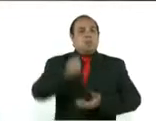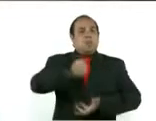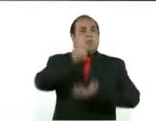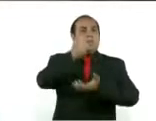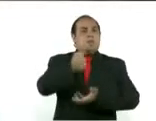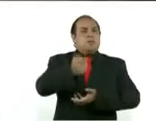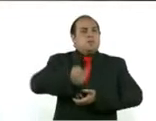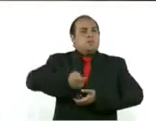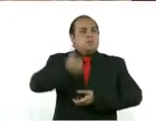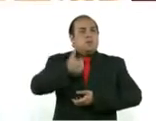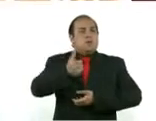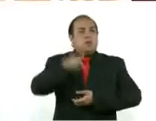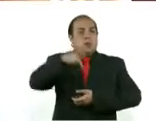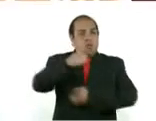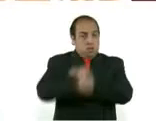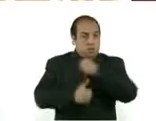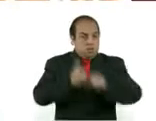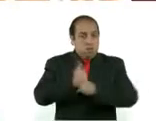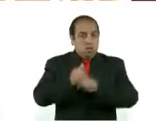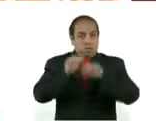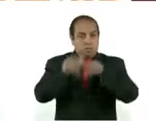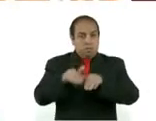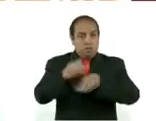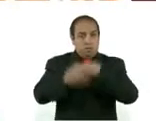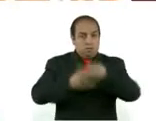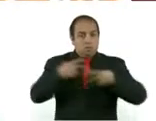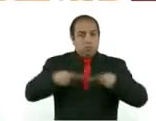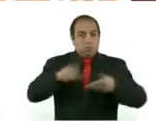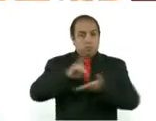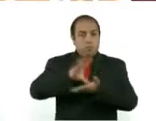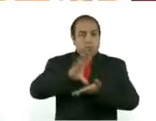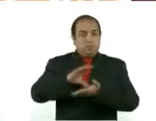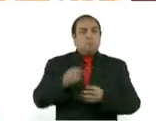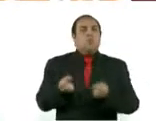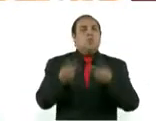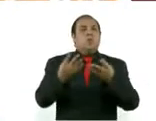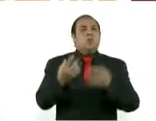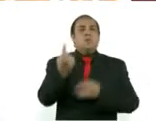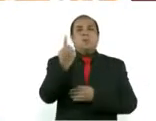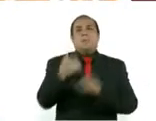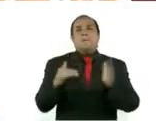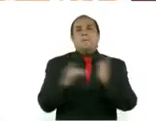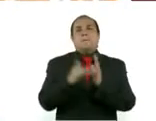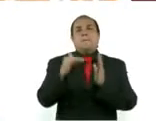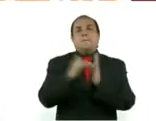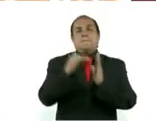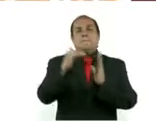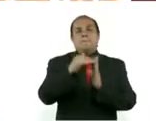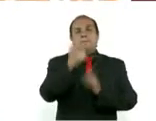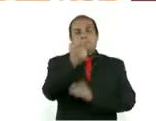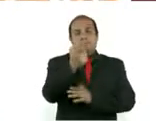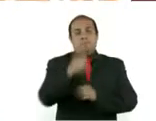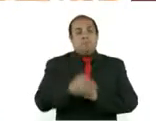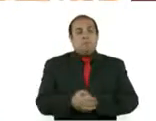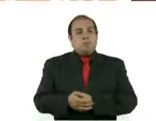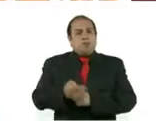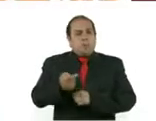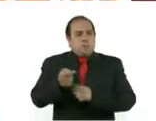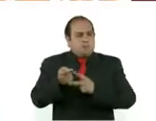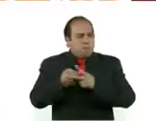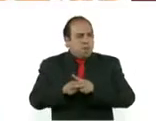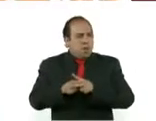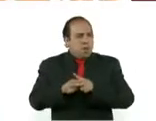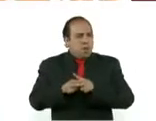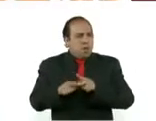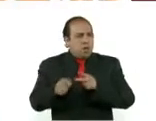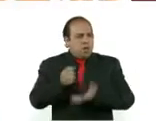millones correspondientes a la Ciudad de México y el gobierno federal también ya dispuso de los 500 millones.